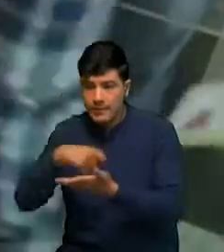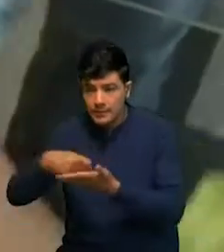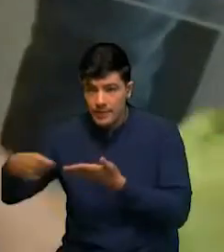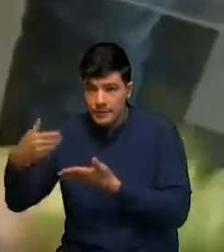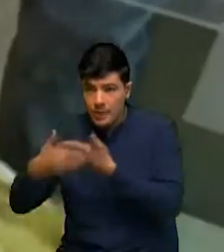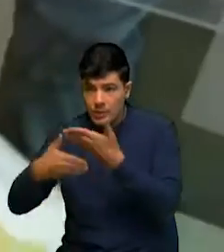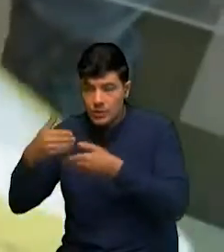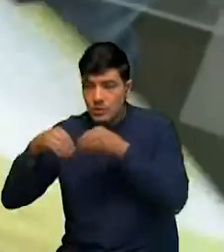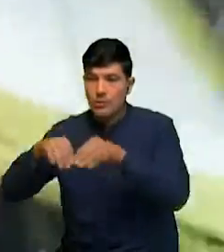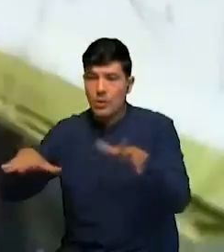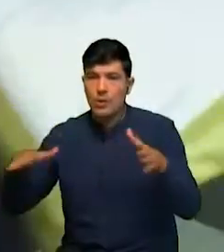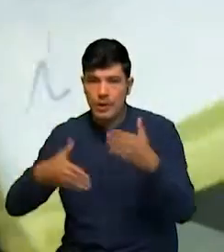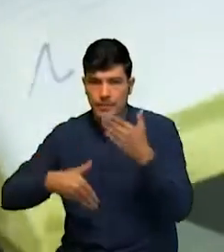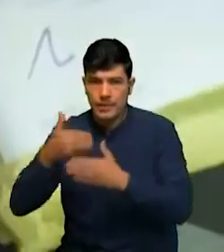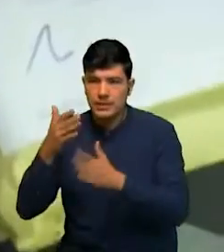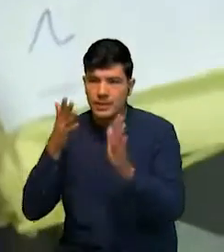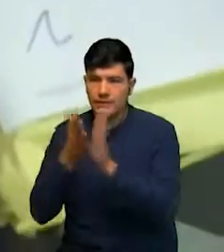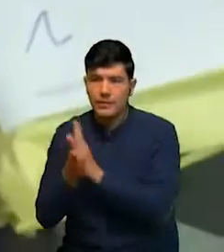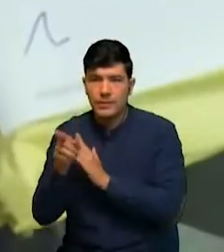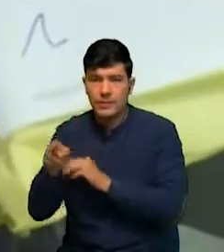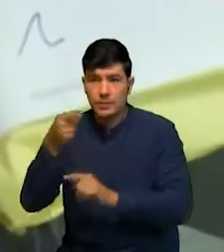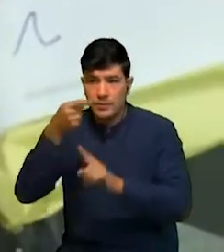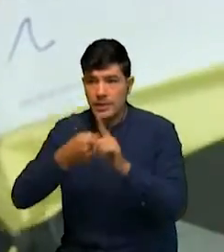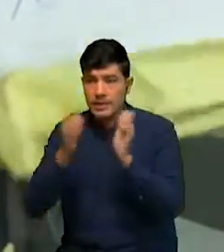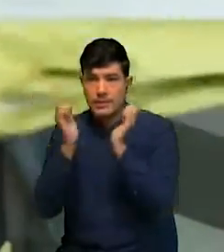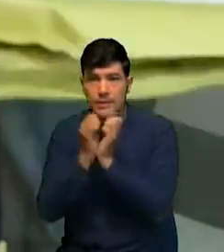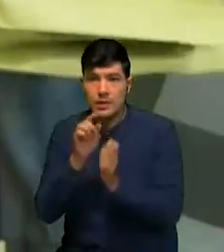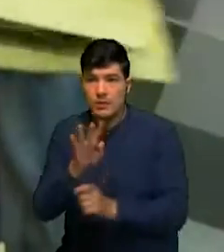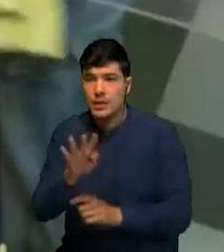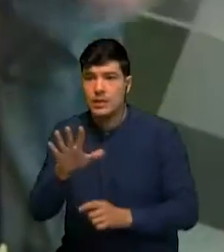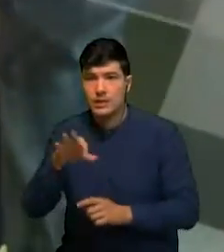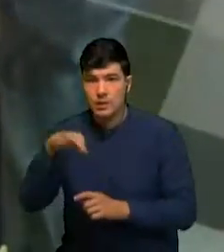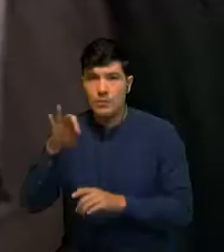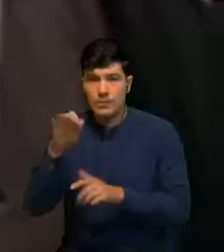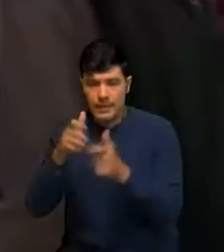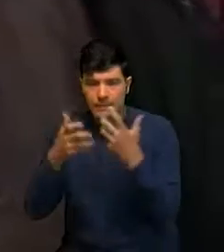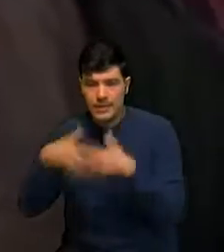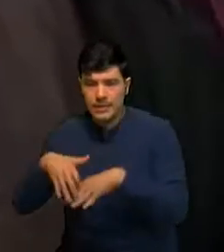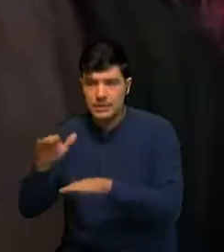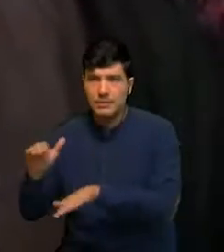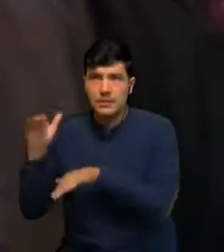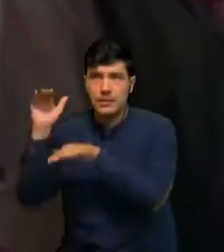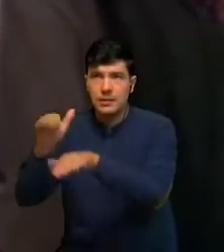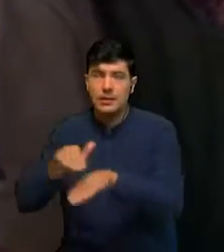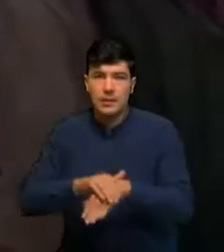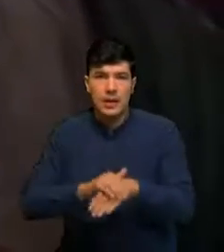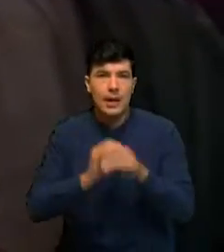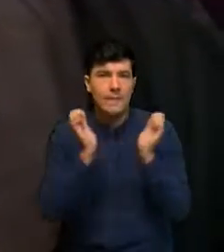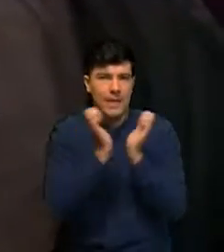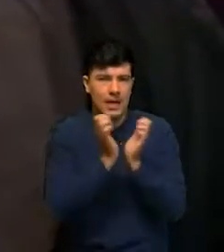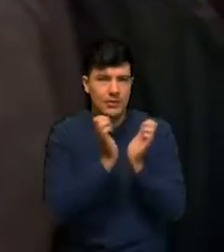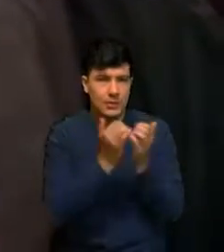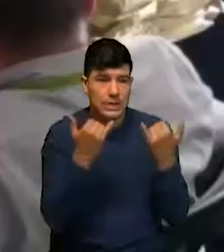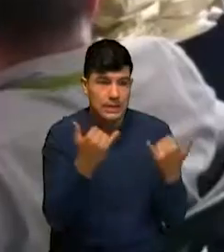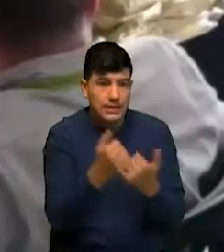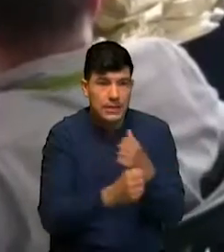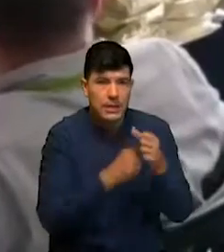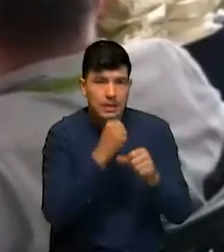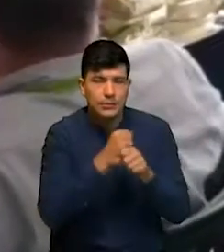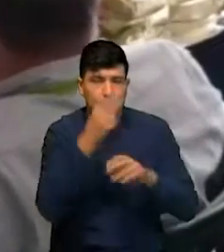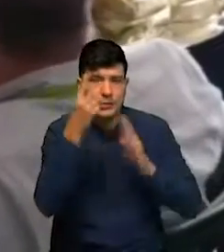las licitaciones que en el mes de mayo tuvieron un promedio de 45 oferentes. Mayo del 2019,